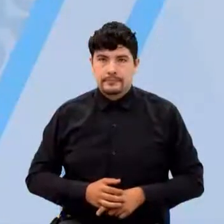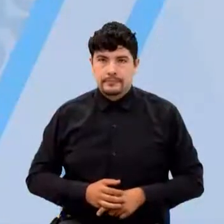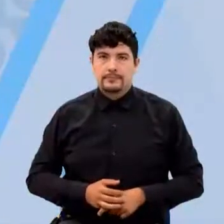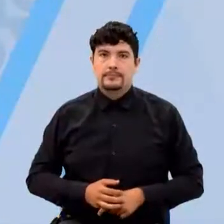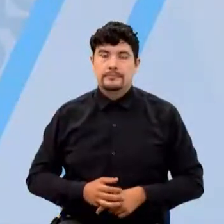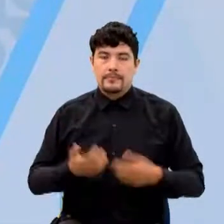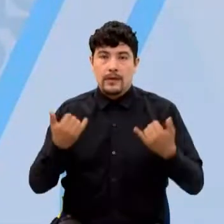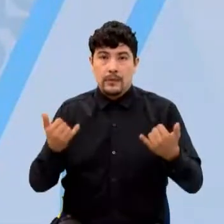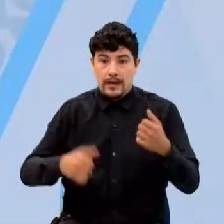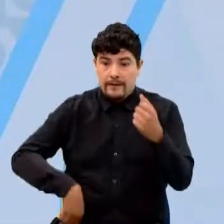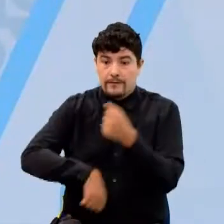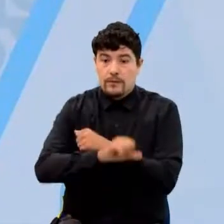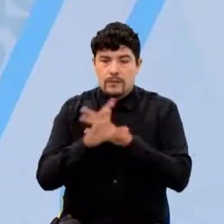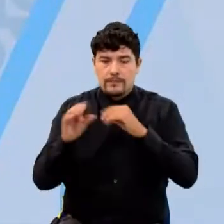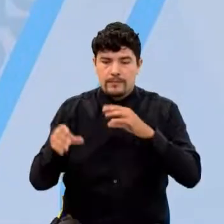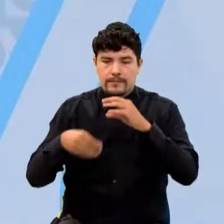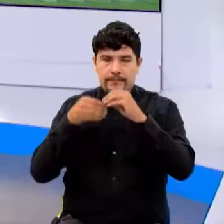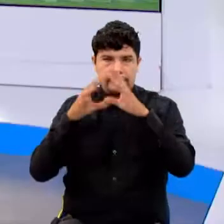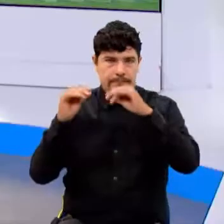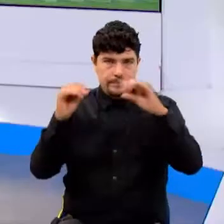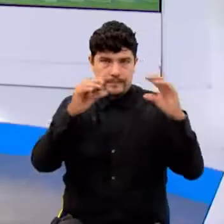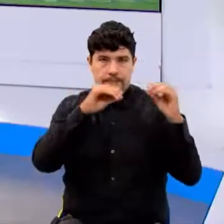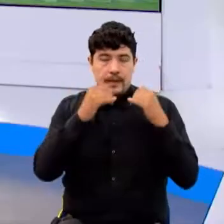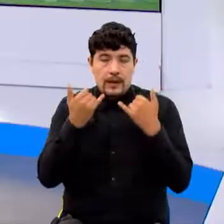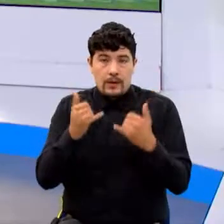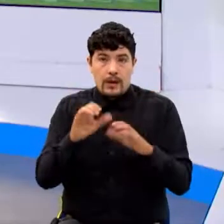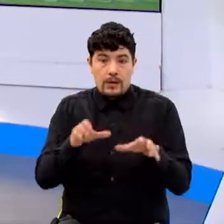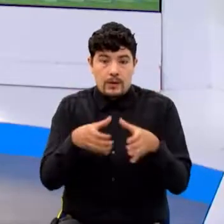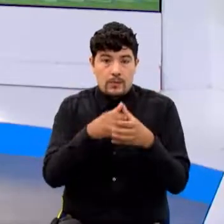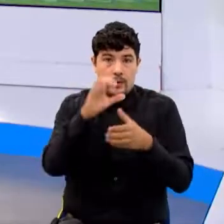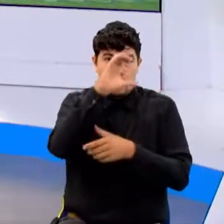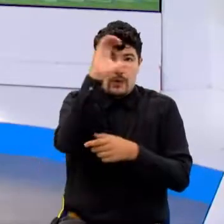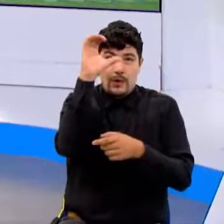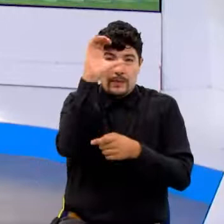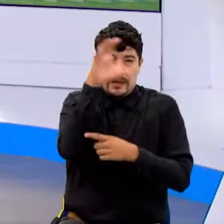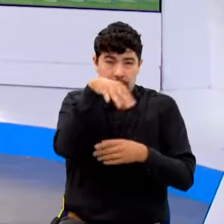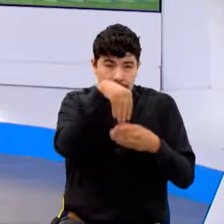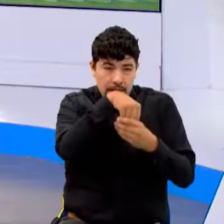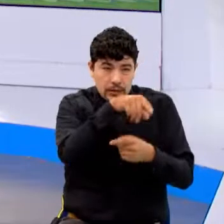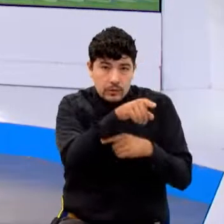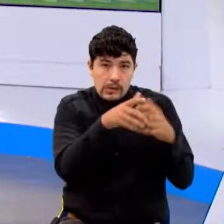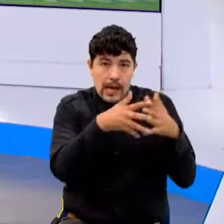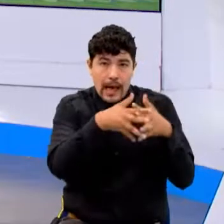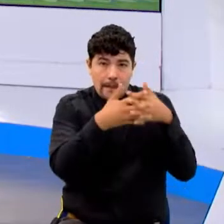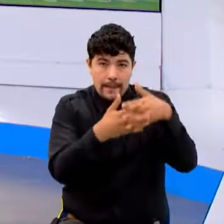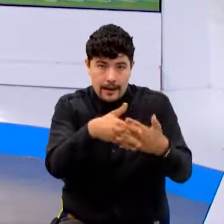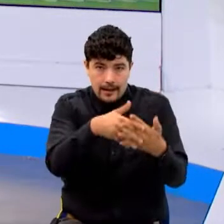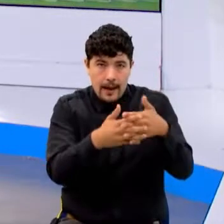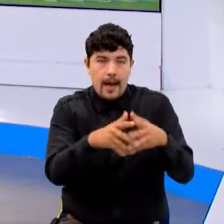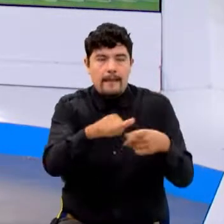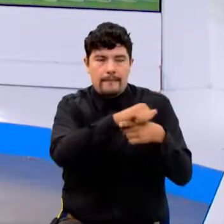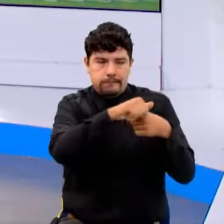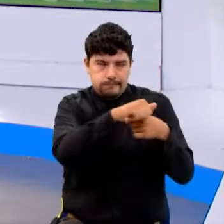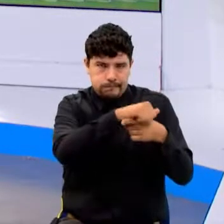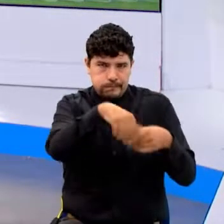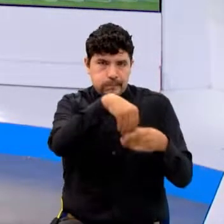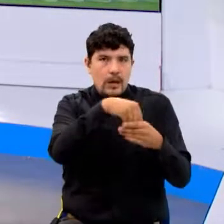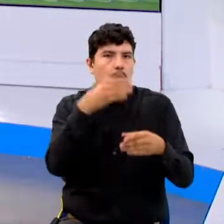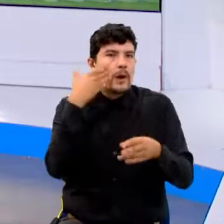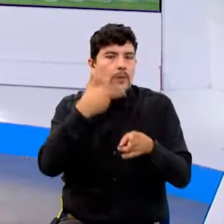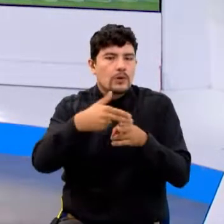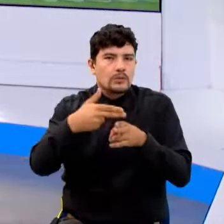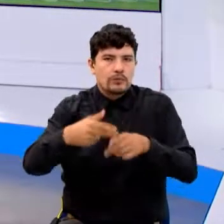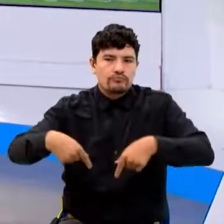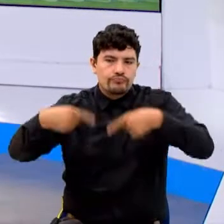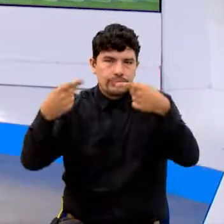Seguimos hablando de fútbol y de la preparación de la Selección Colombia en territorio norteamericano para afrontar dos compromisos amistosos en esta fecha FIFA.